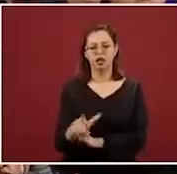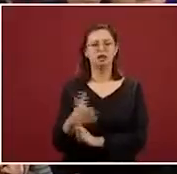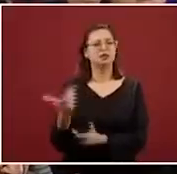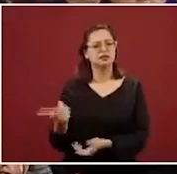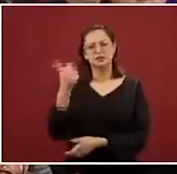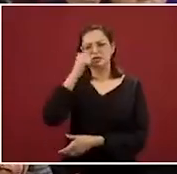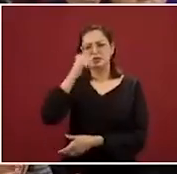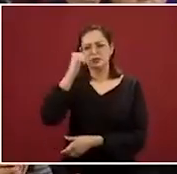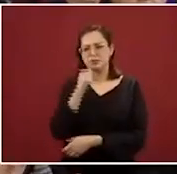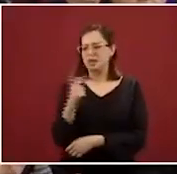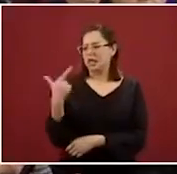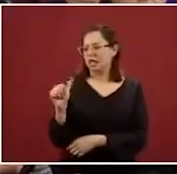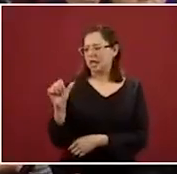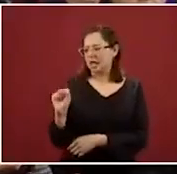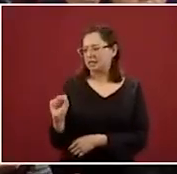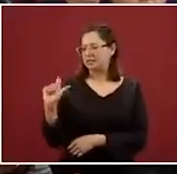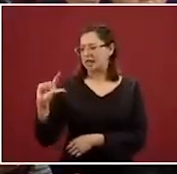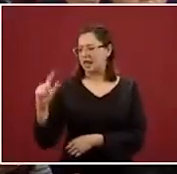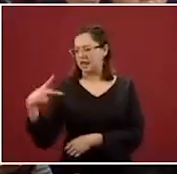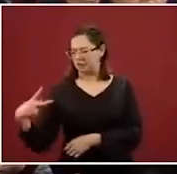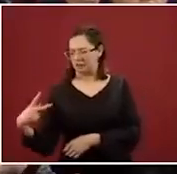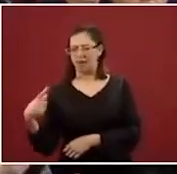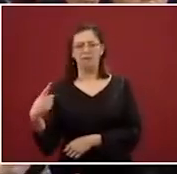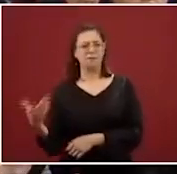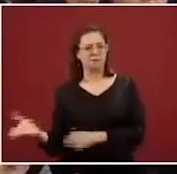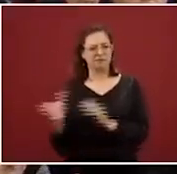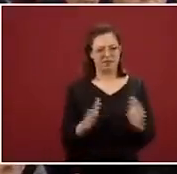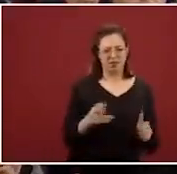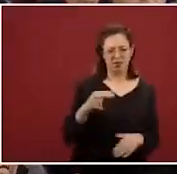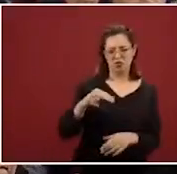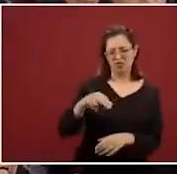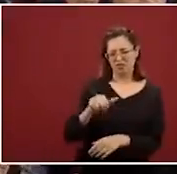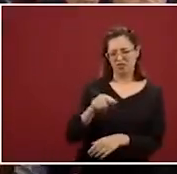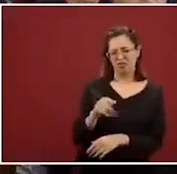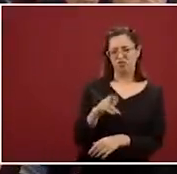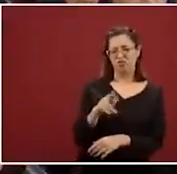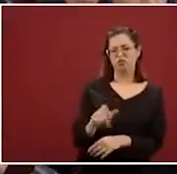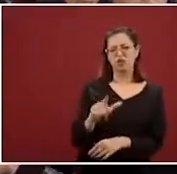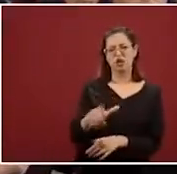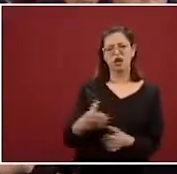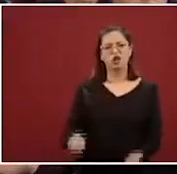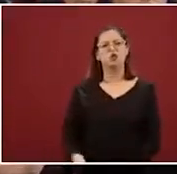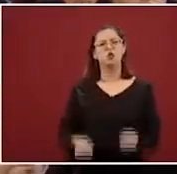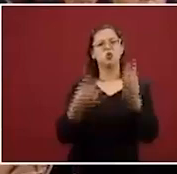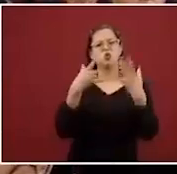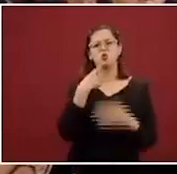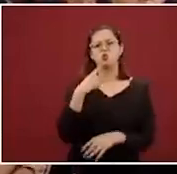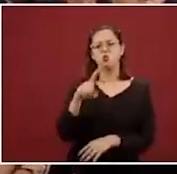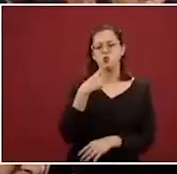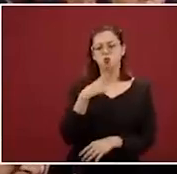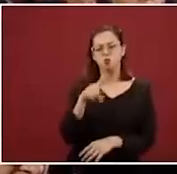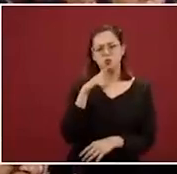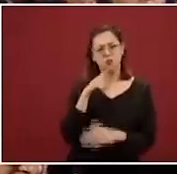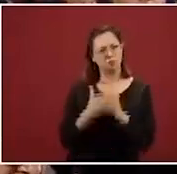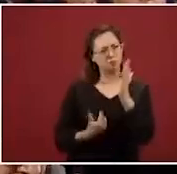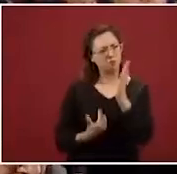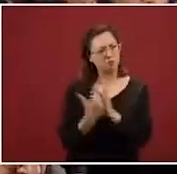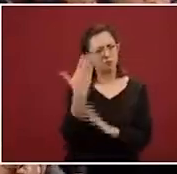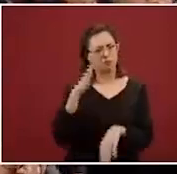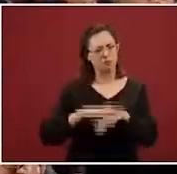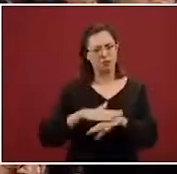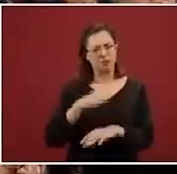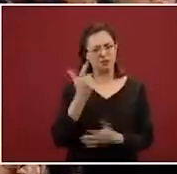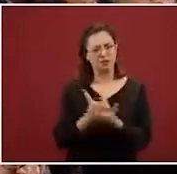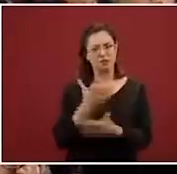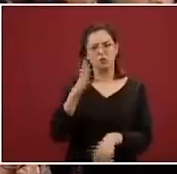gas. ¿Qué tiene ahí en ese sentido? ¿Cuántas quejas hay? ¿Cómo le han incrementado? Sobre todo porque entiendo que ahí es un monopolio,